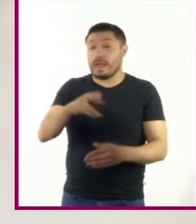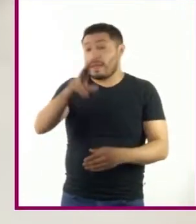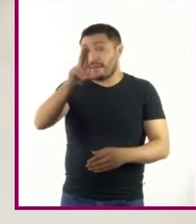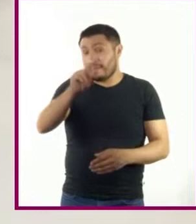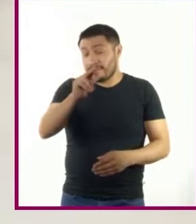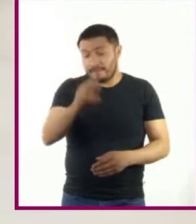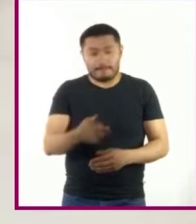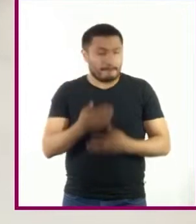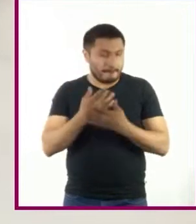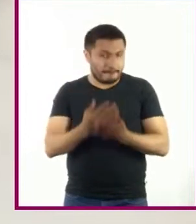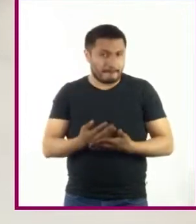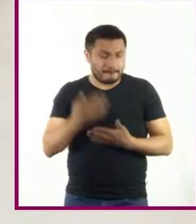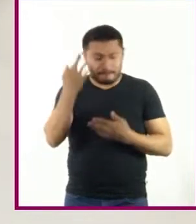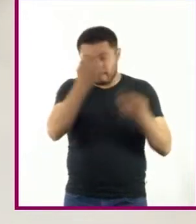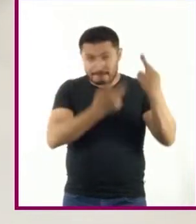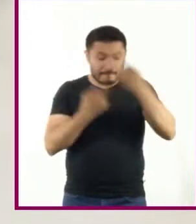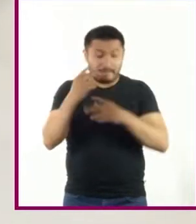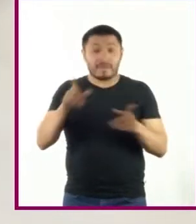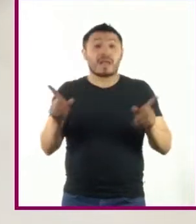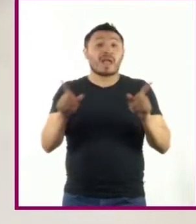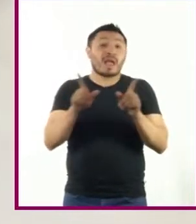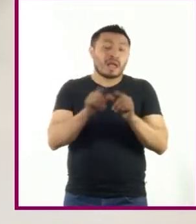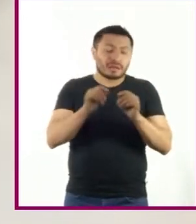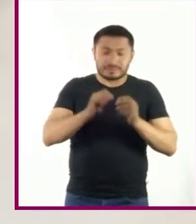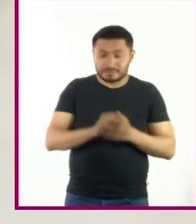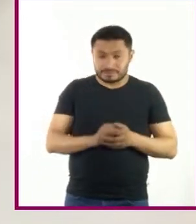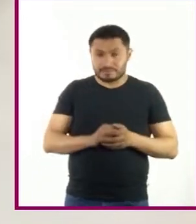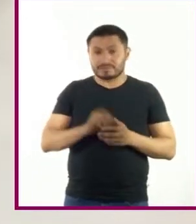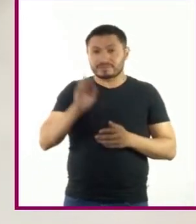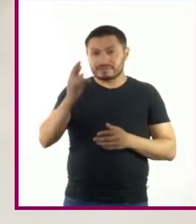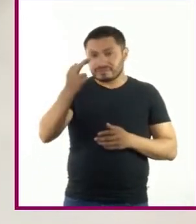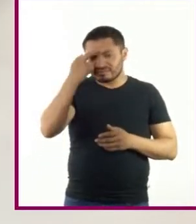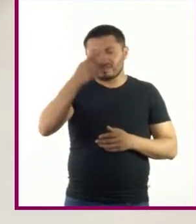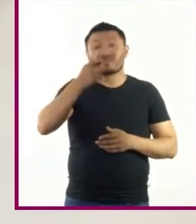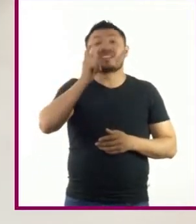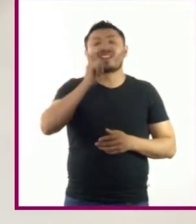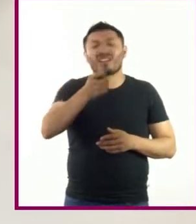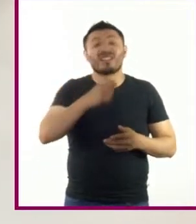queda revisar el texto en lo particular. ¿Recuerdas a qué se refiere?